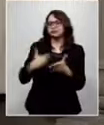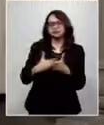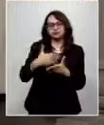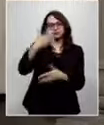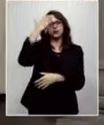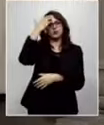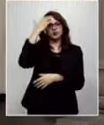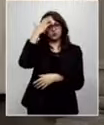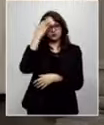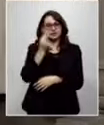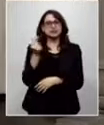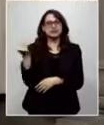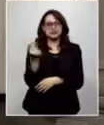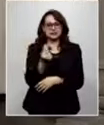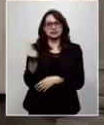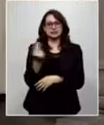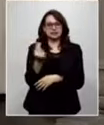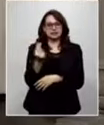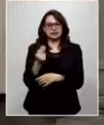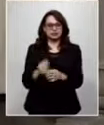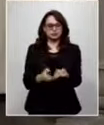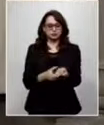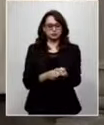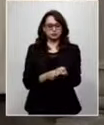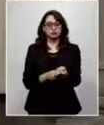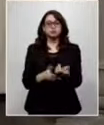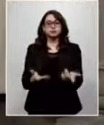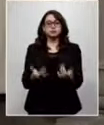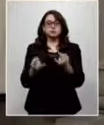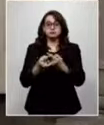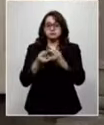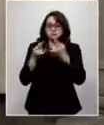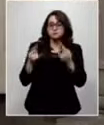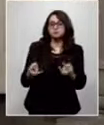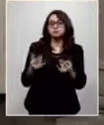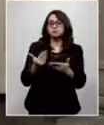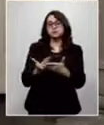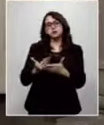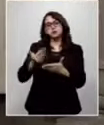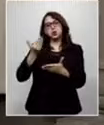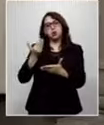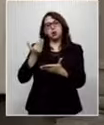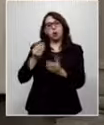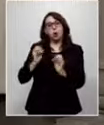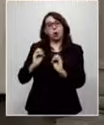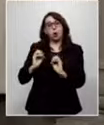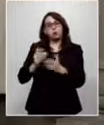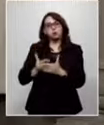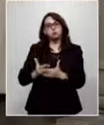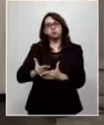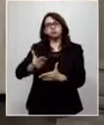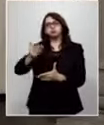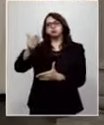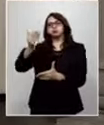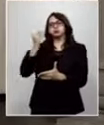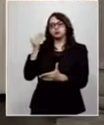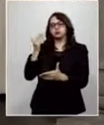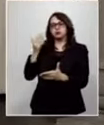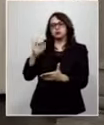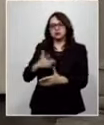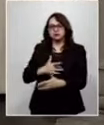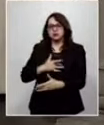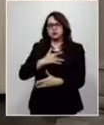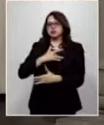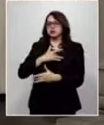nosotros escudriñar un hecho histórico reciente o muy remoto en el tiempo, somos capaces de mirarlo con los